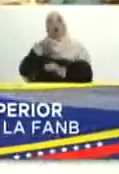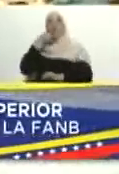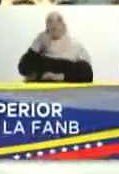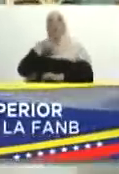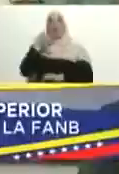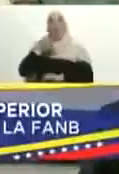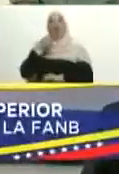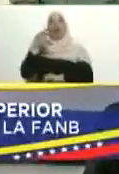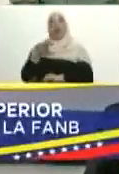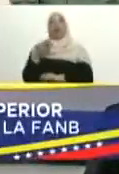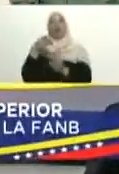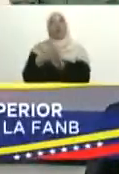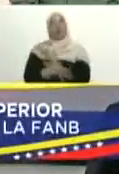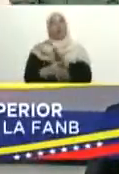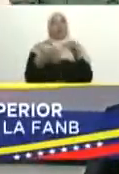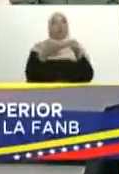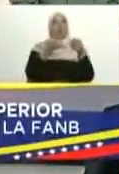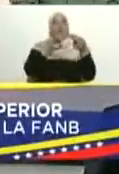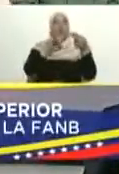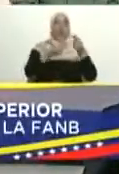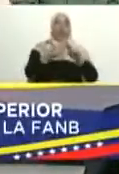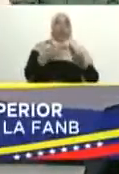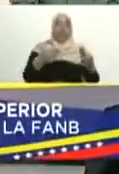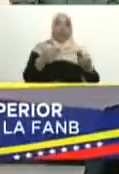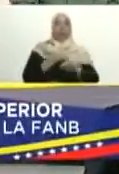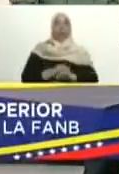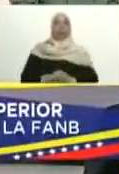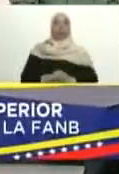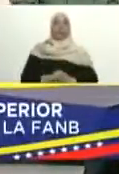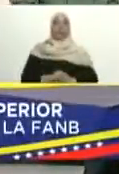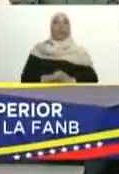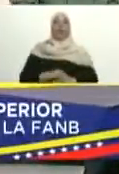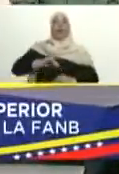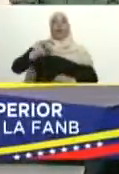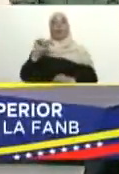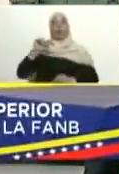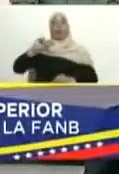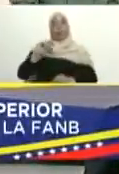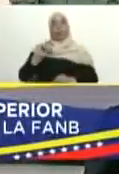de los cuadrantes de paz, del sistema policial,